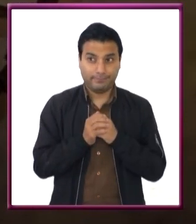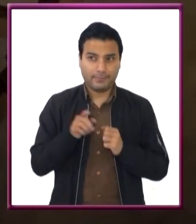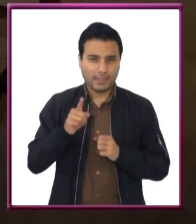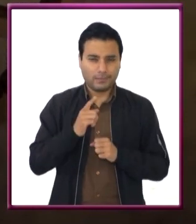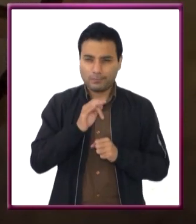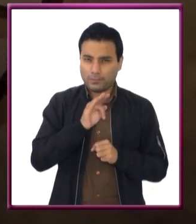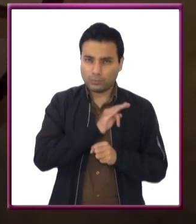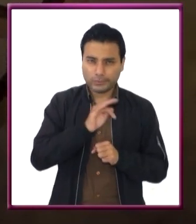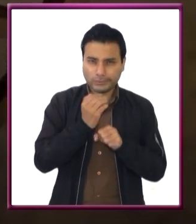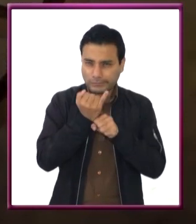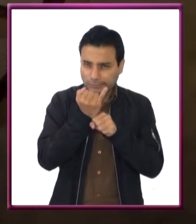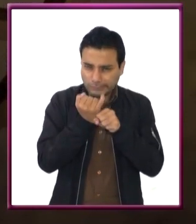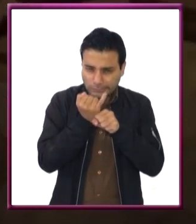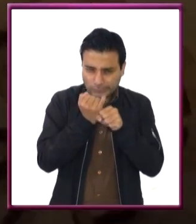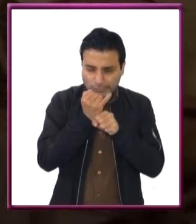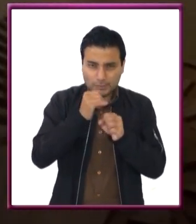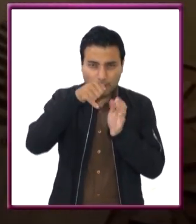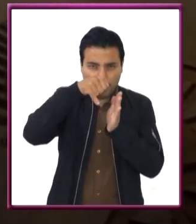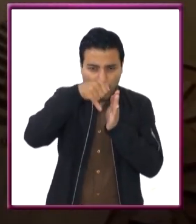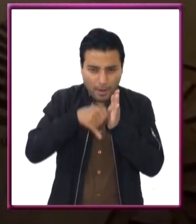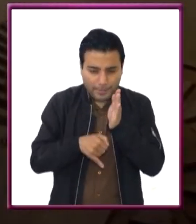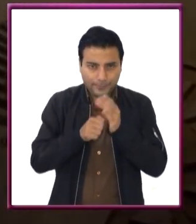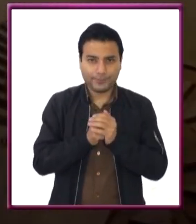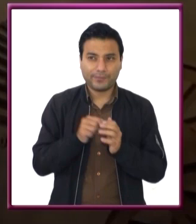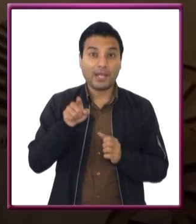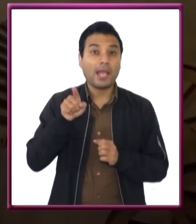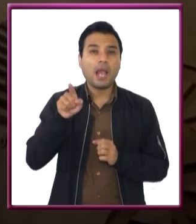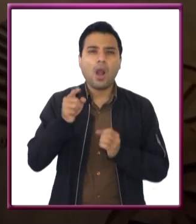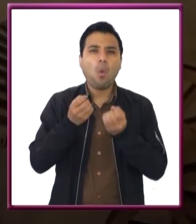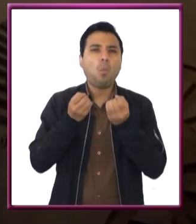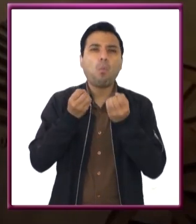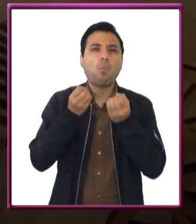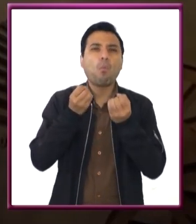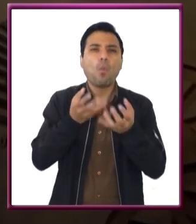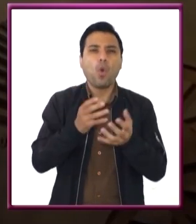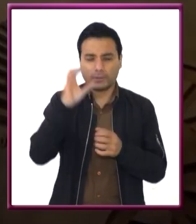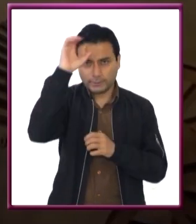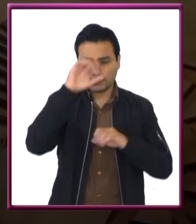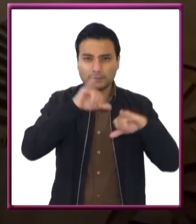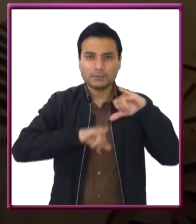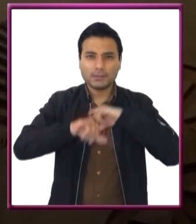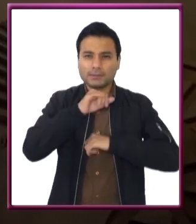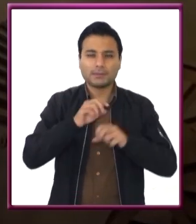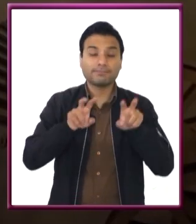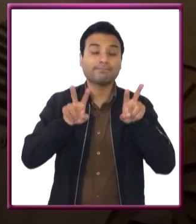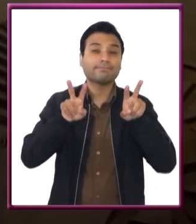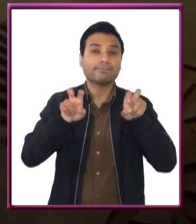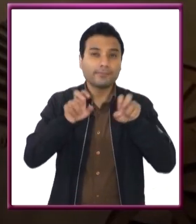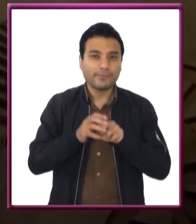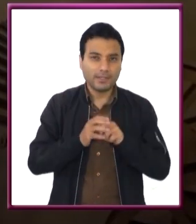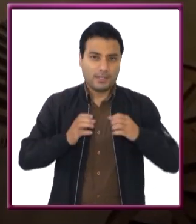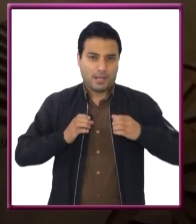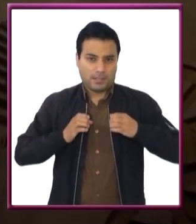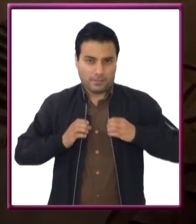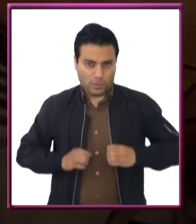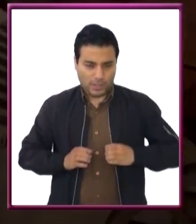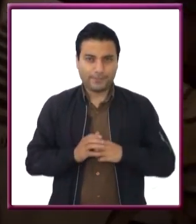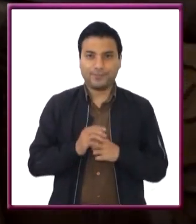descubrir fenómenos a detalle. Sus mayores aportaciones a la ciencia se dieron en los campos de la